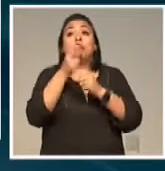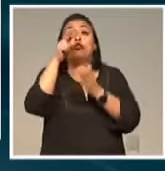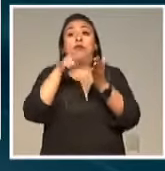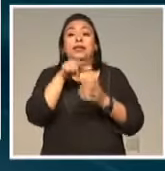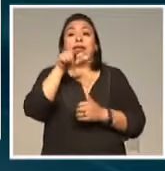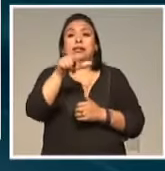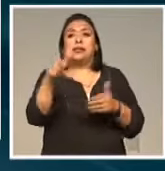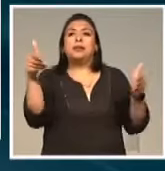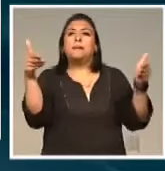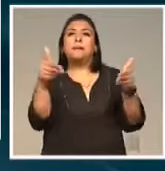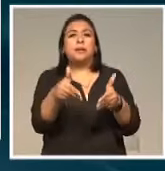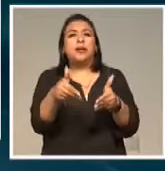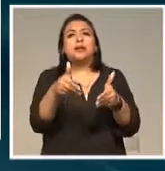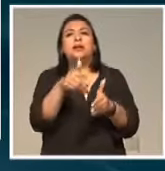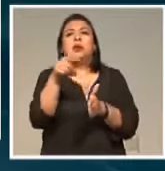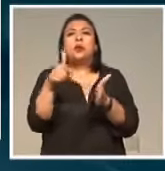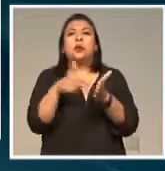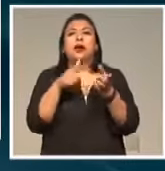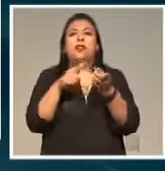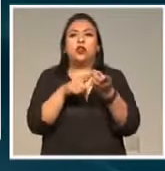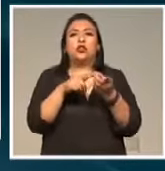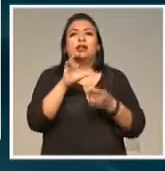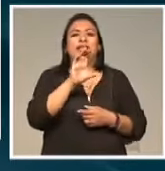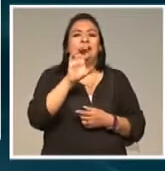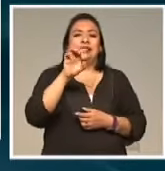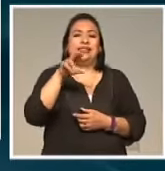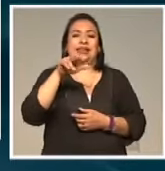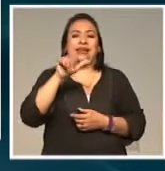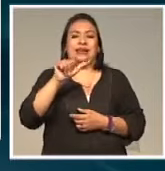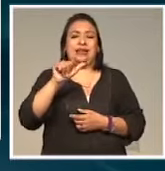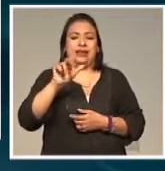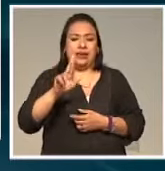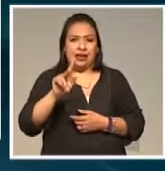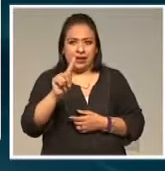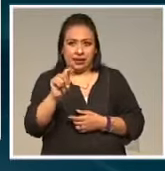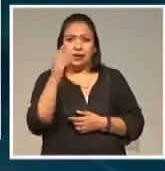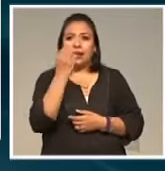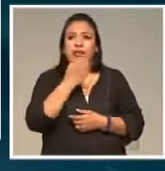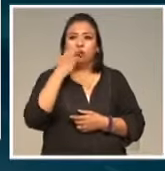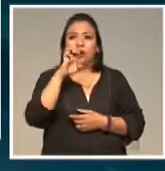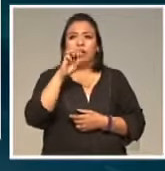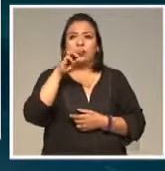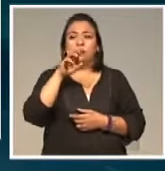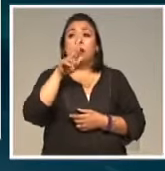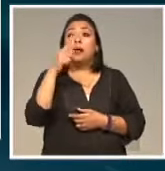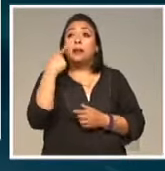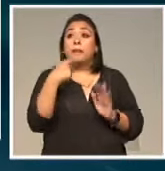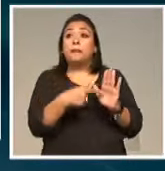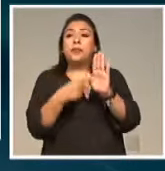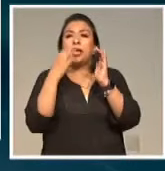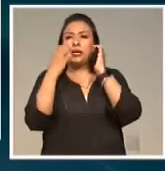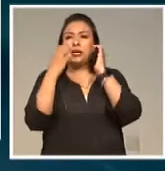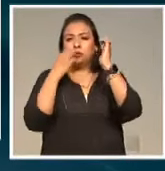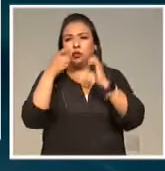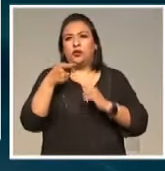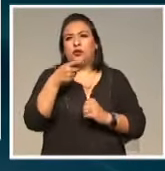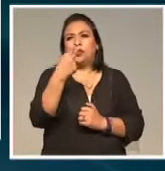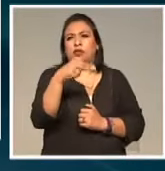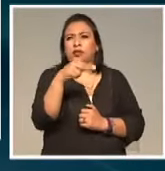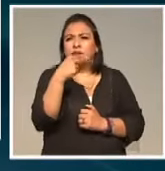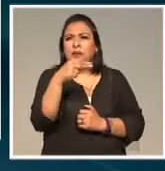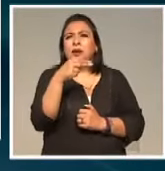presenté en el Centro Nacional de las Artes, en la Escuela de Esmeralda, la exposición que se llama